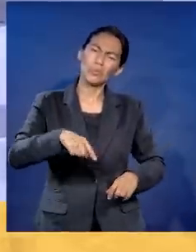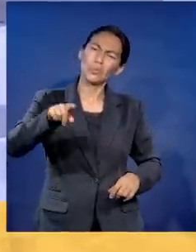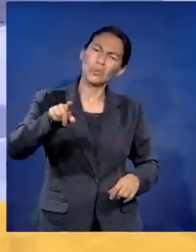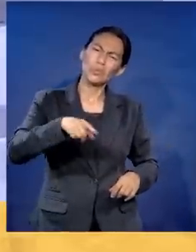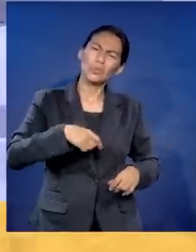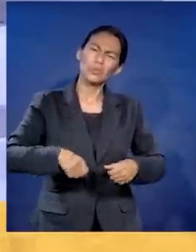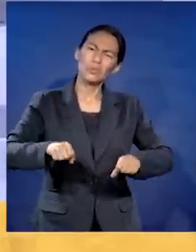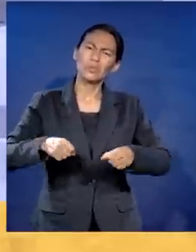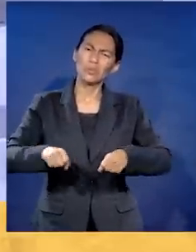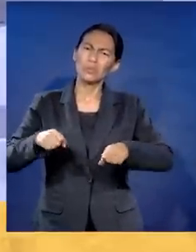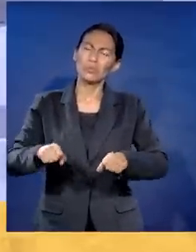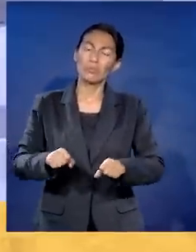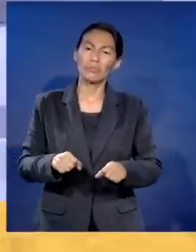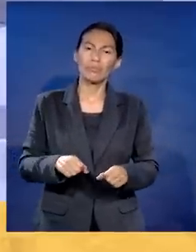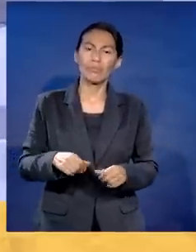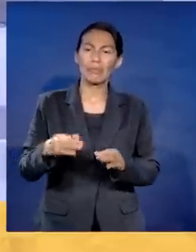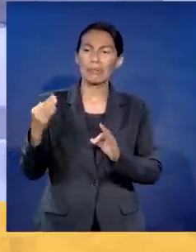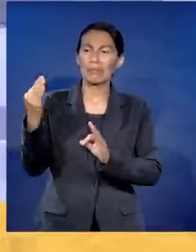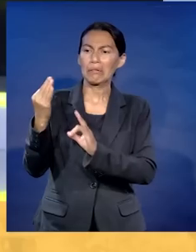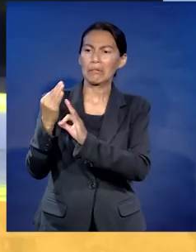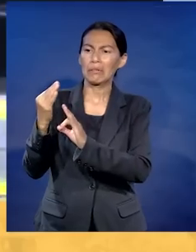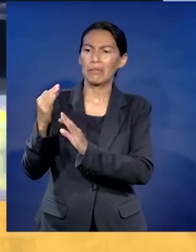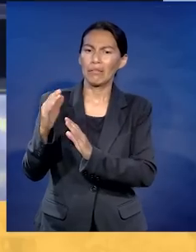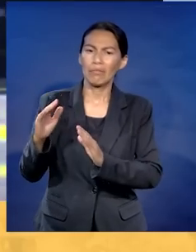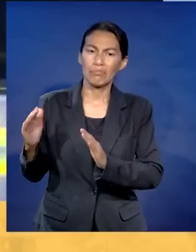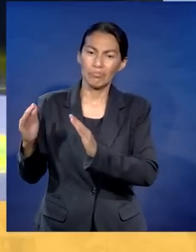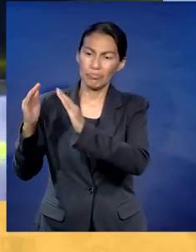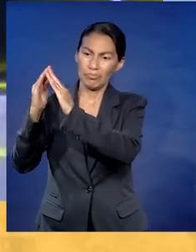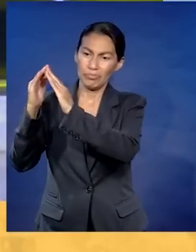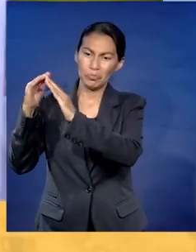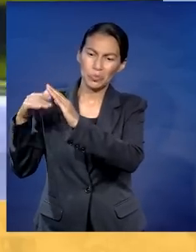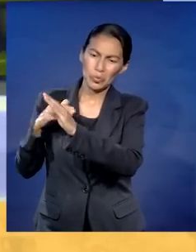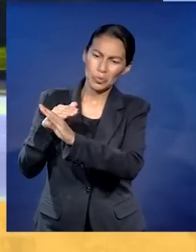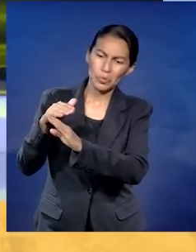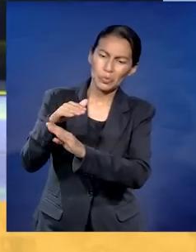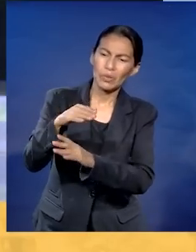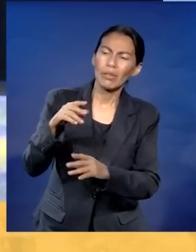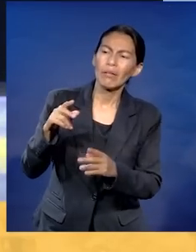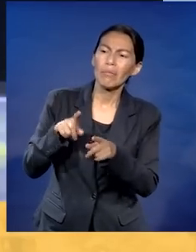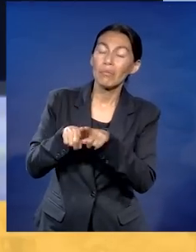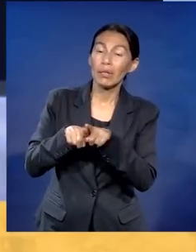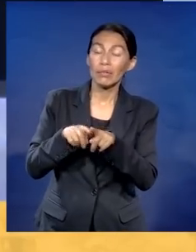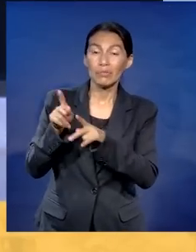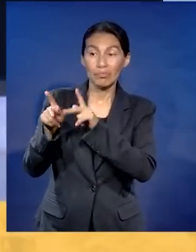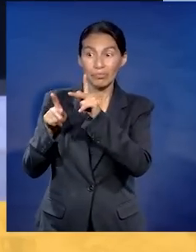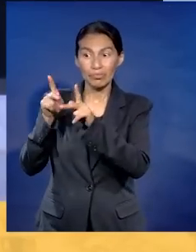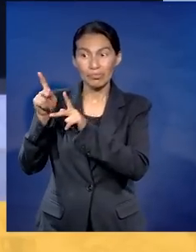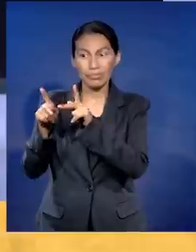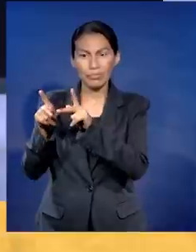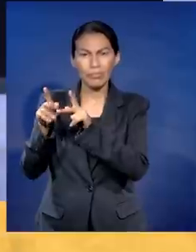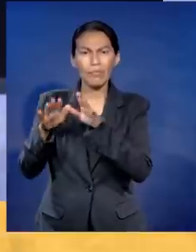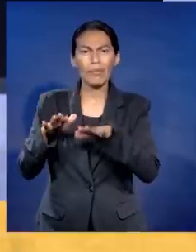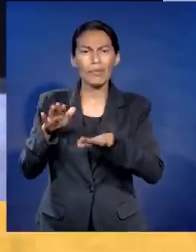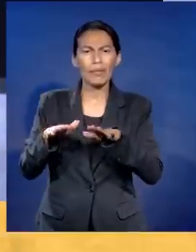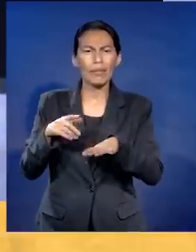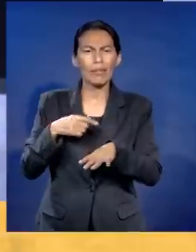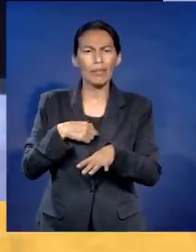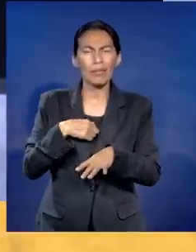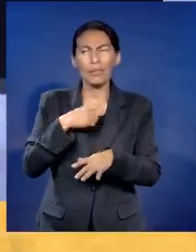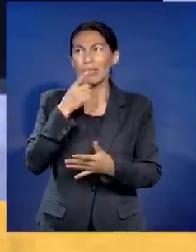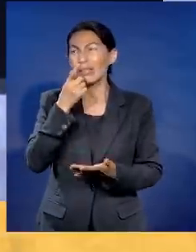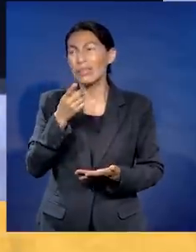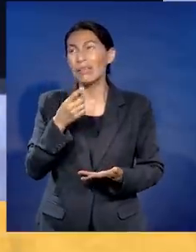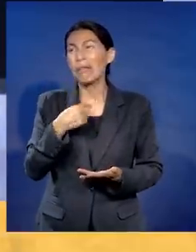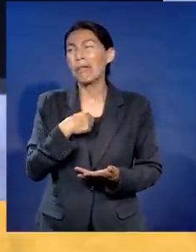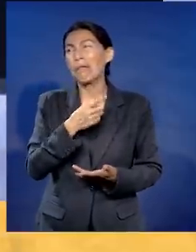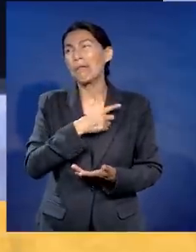en motocicleta, eso lo tengo en mi mente, en la moto al pie de la Sierra Madre visitando a los hermanos, ¡qué chulada! Pero a veces yo